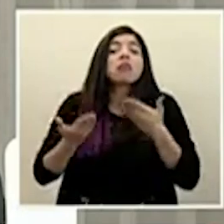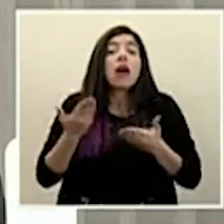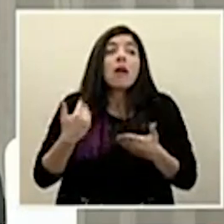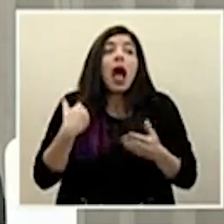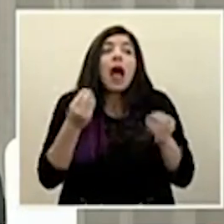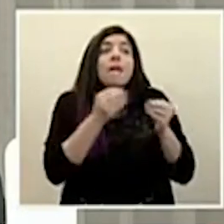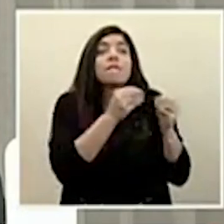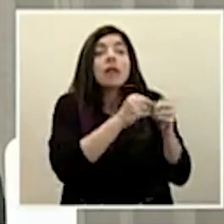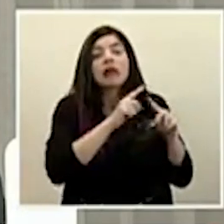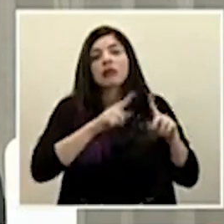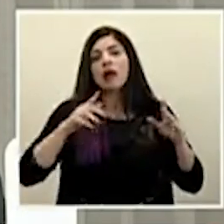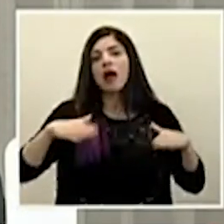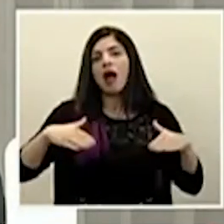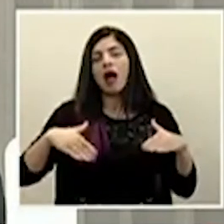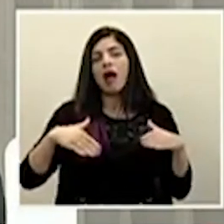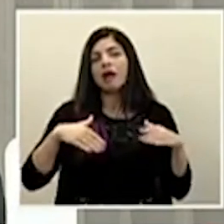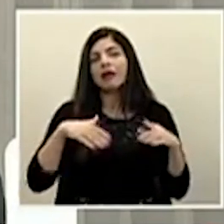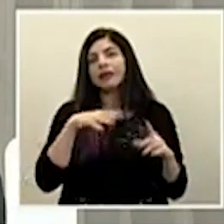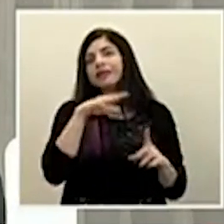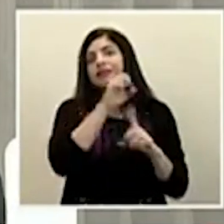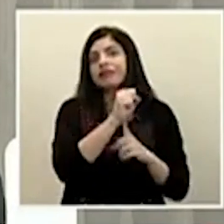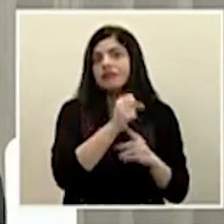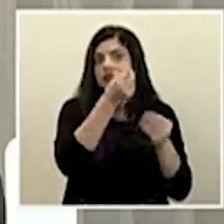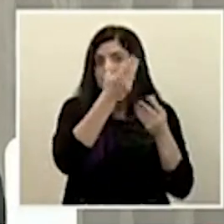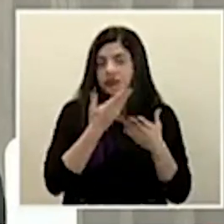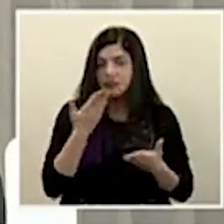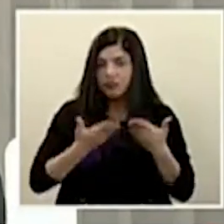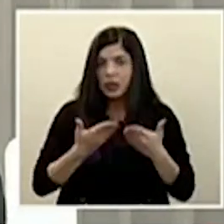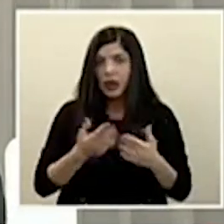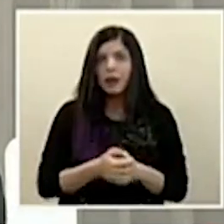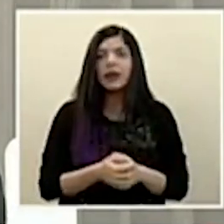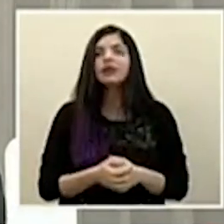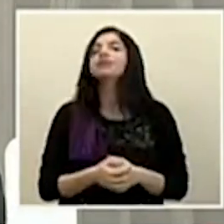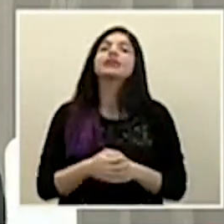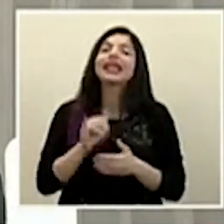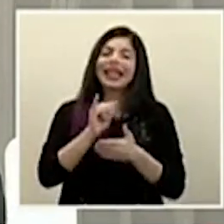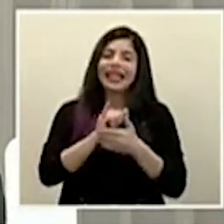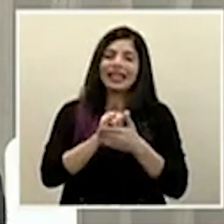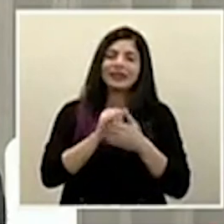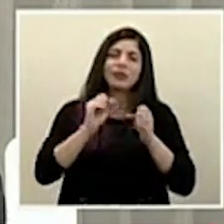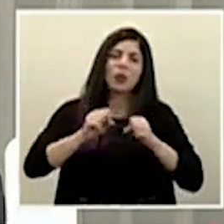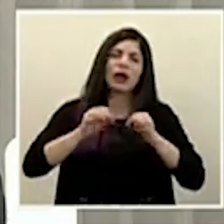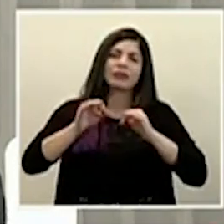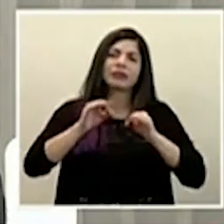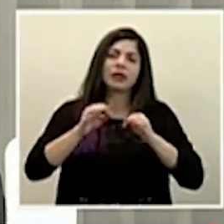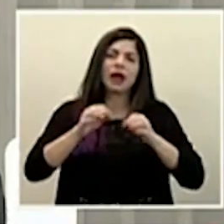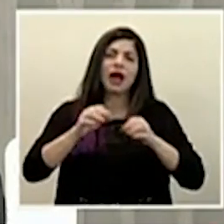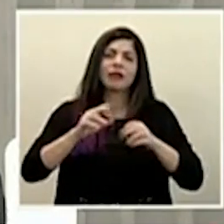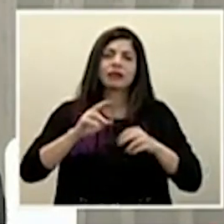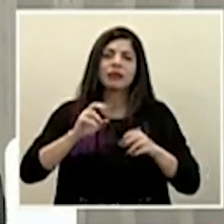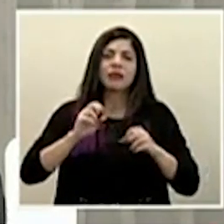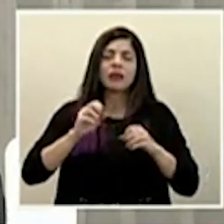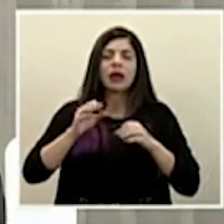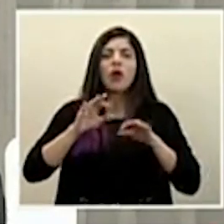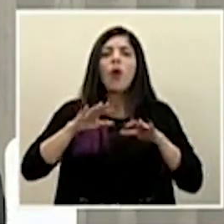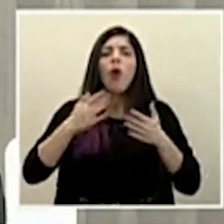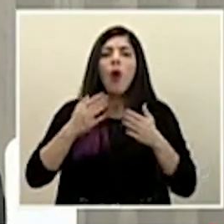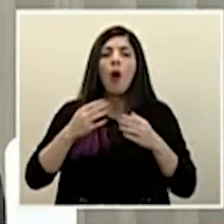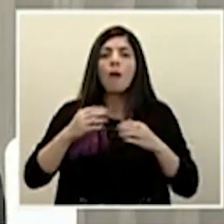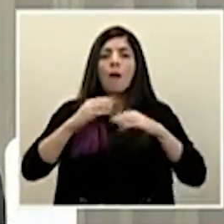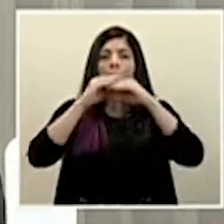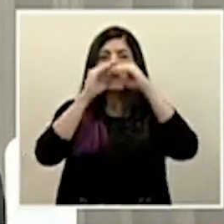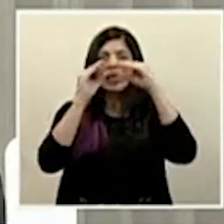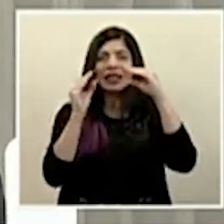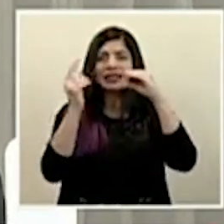perfectamente más casos que no hayan sido debidamente reportados, y es totalmente explicable que ocurra ese tipo de transmisión vía